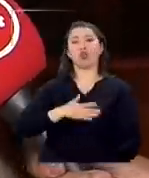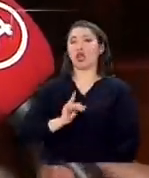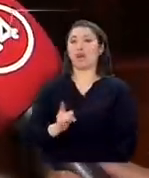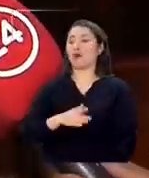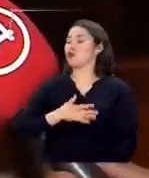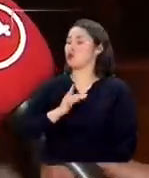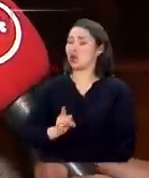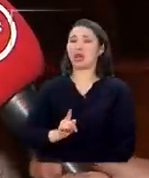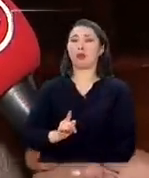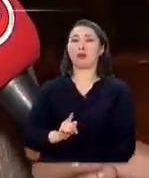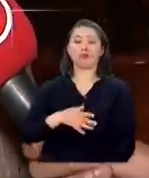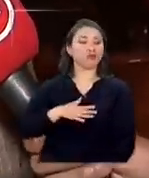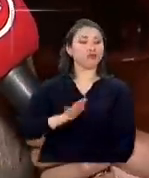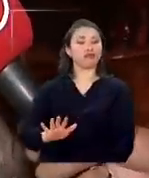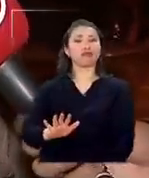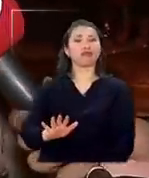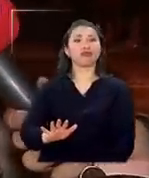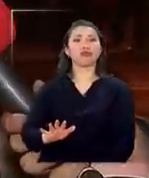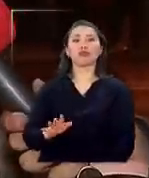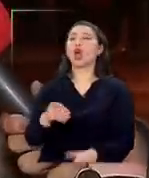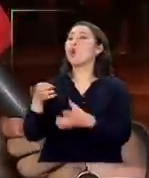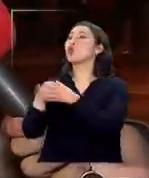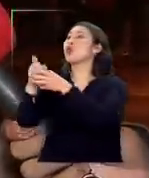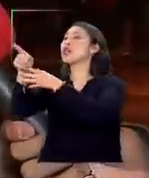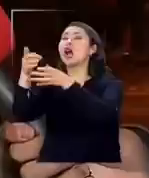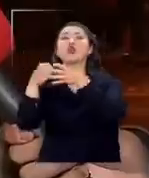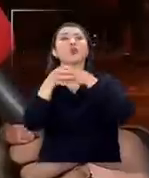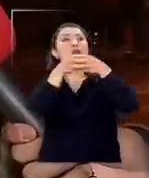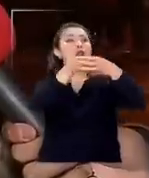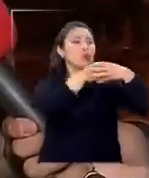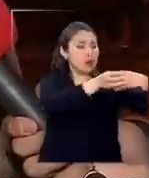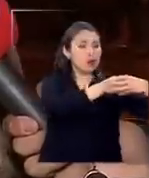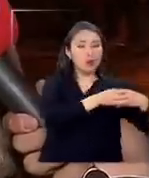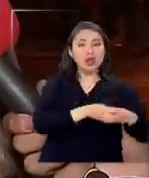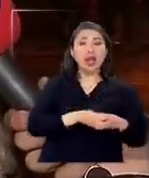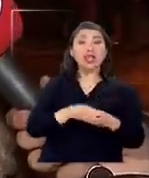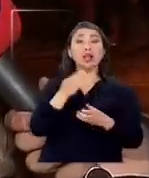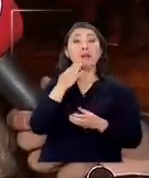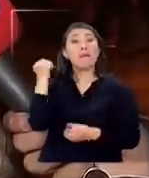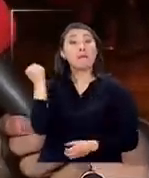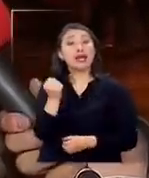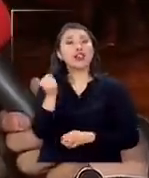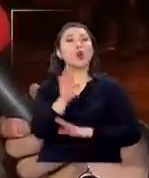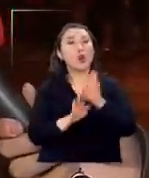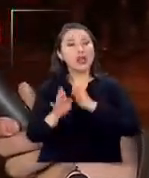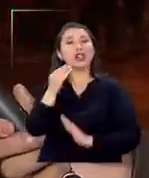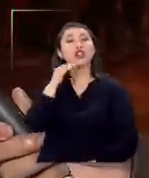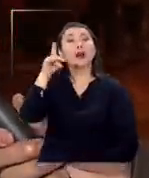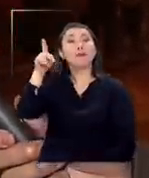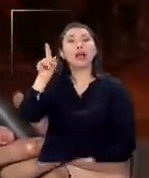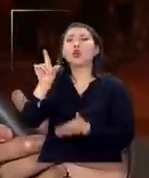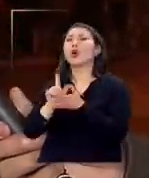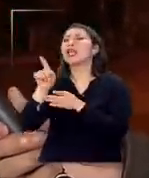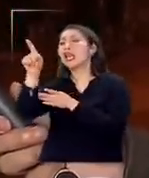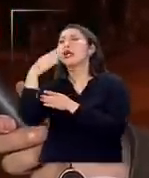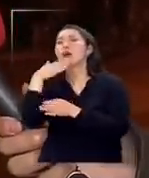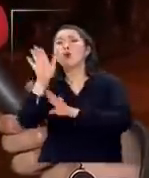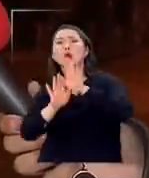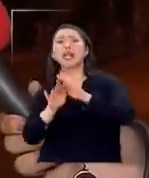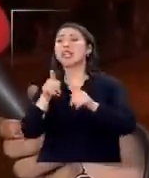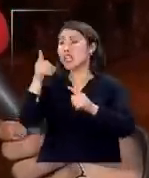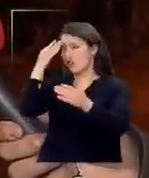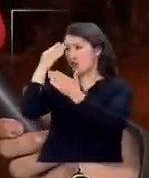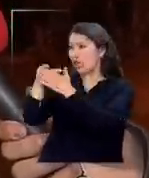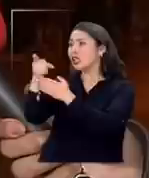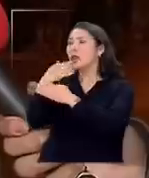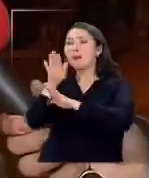queremos. Tenemos allá otro grupo, y los del matadero también están cuidando allá, los de los puestos allá cuidando, los de acá del